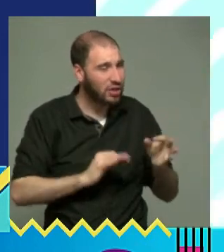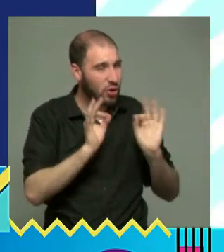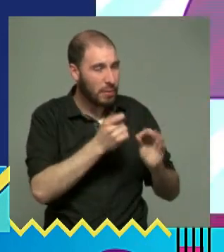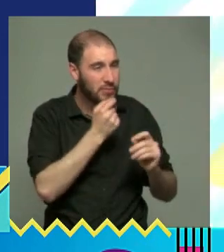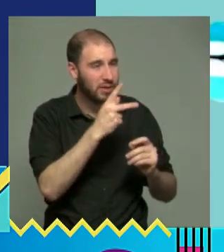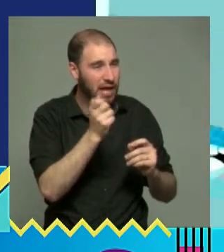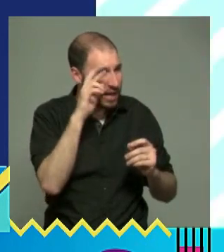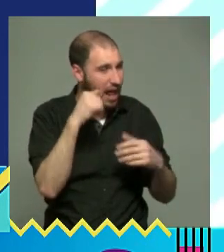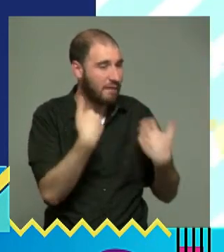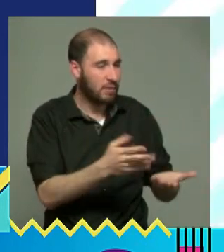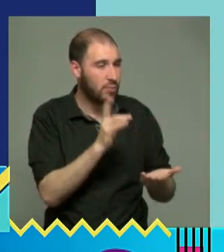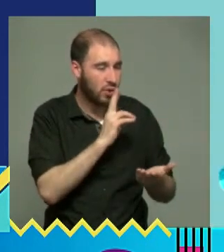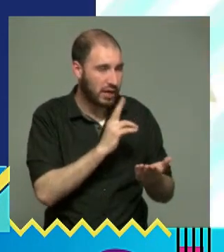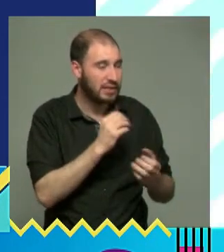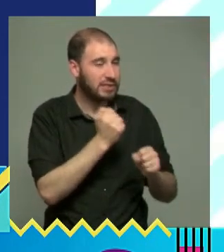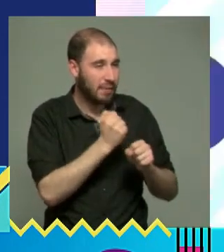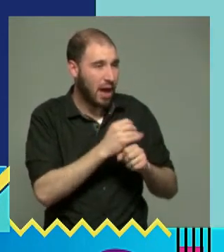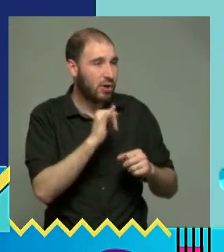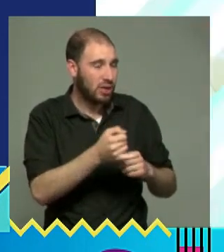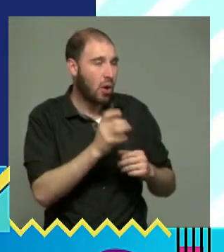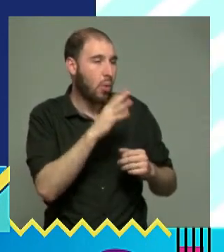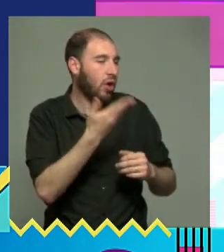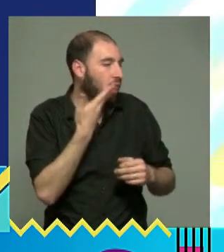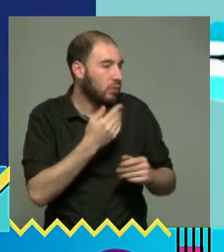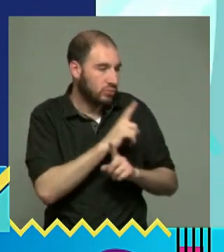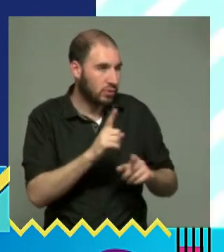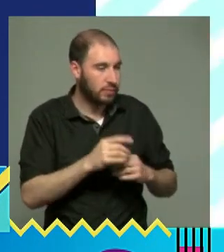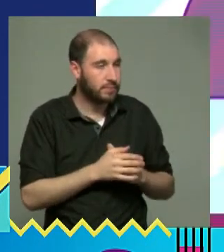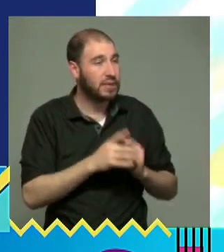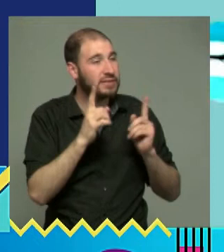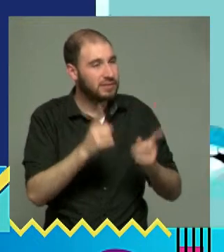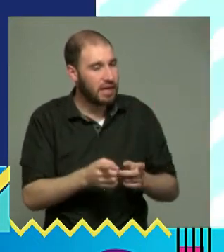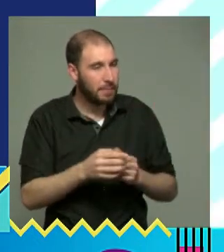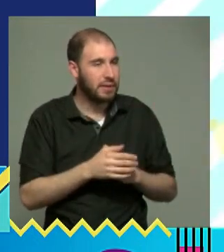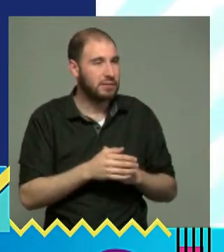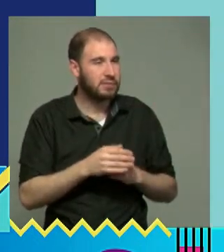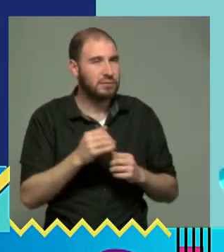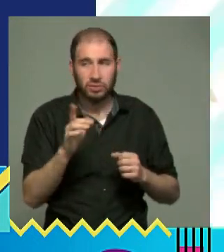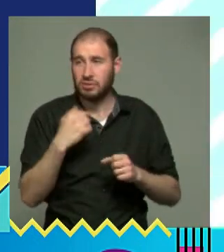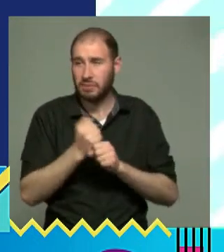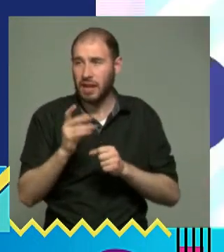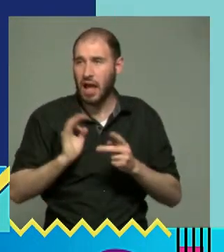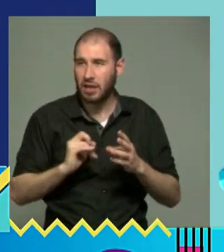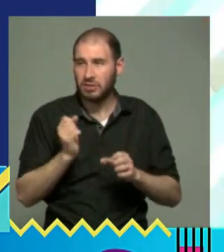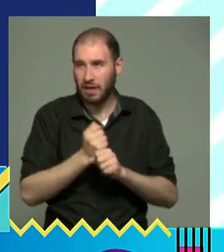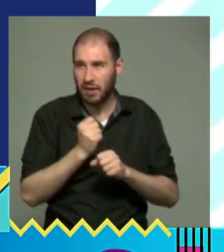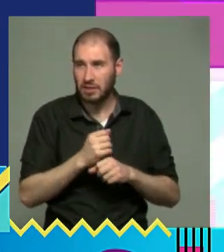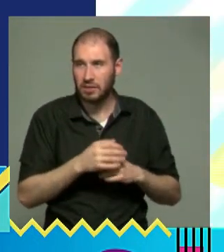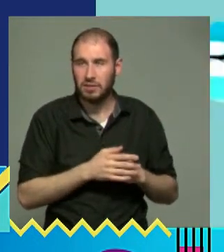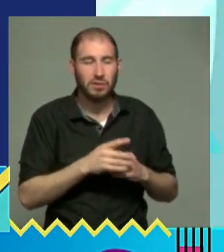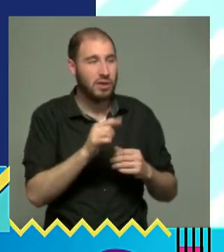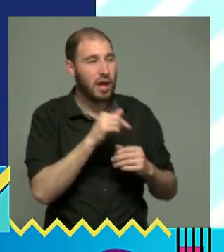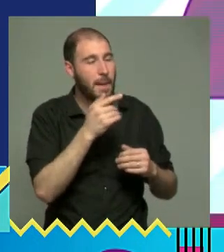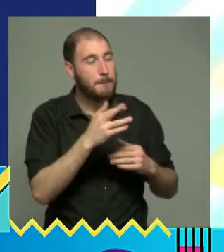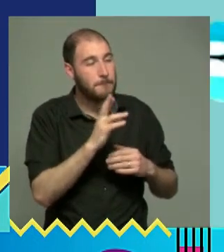de Karen, por la mujer. Trabajamos efectivamente, no es solo un discurso. Y también pensamos en el bebé, en la persona por nacer, que